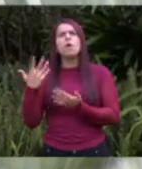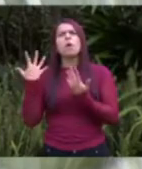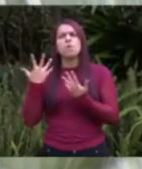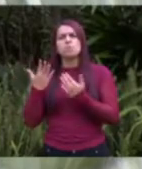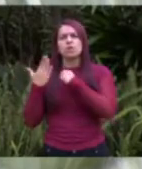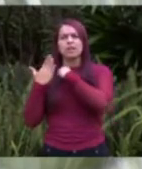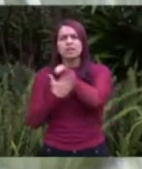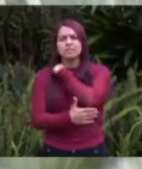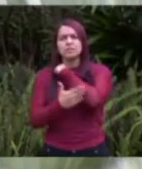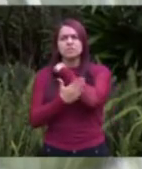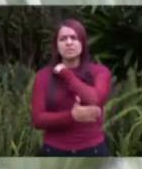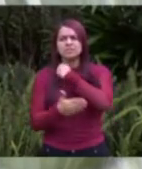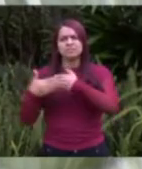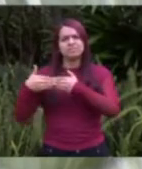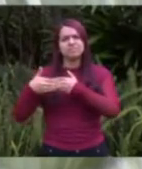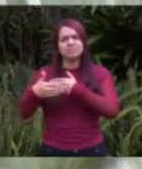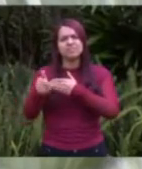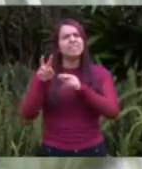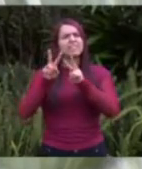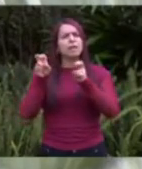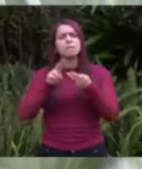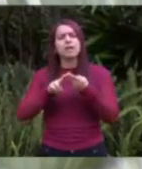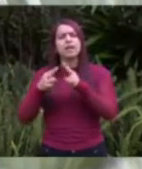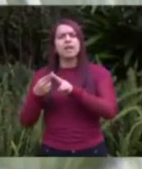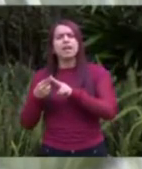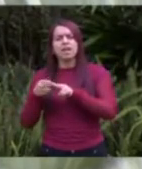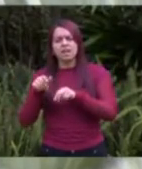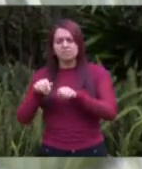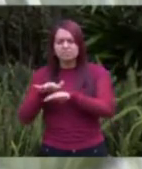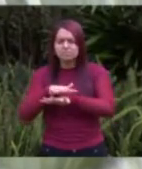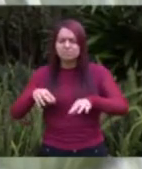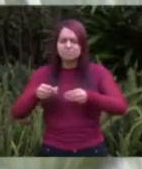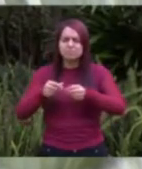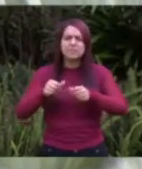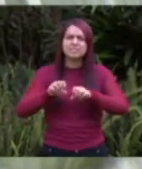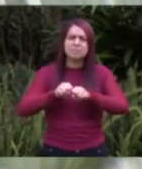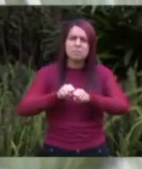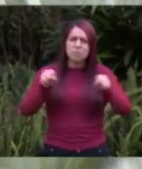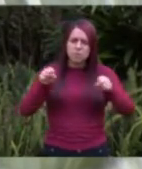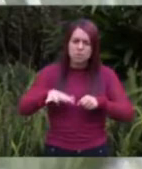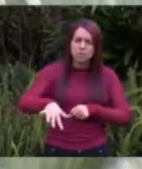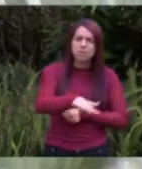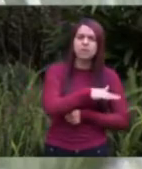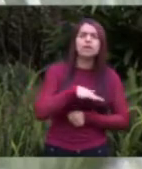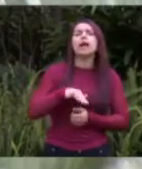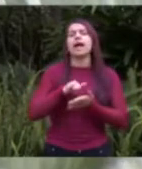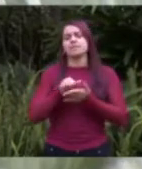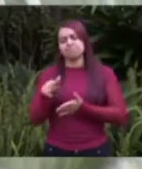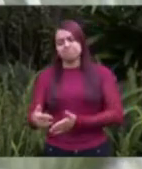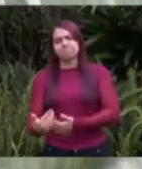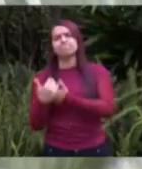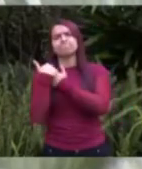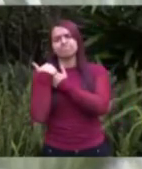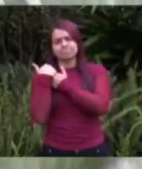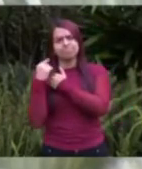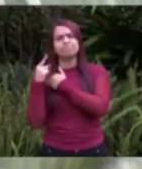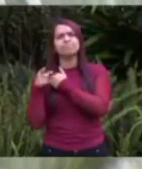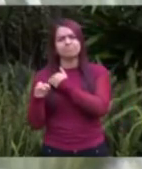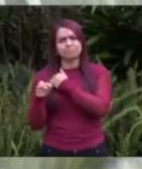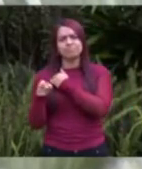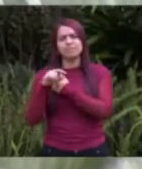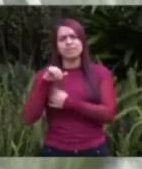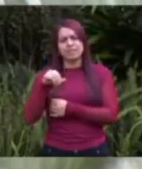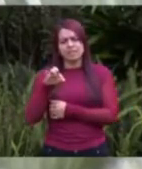propias, especialmente las relacionadas con el desminado humanitario, tarea que el Ministerio Público indiscutiblemente